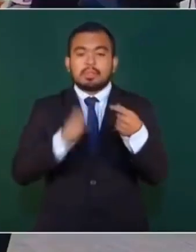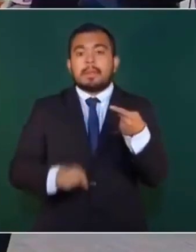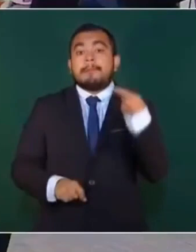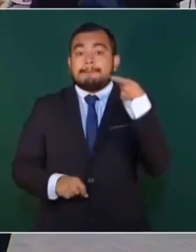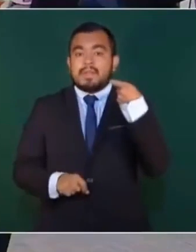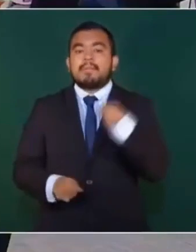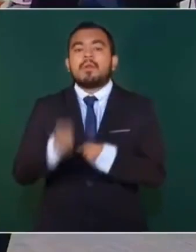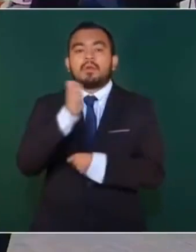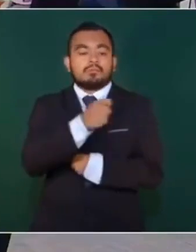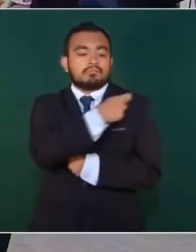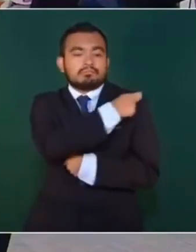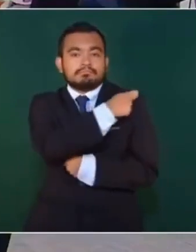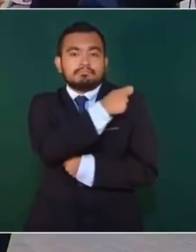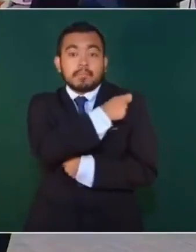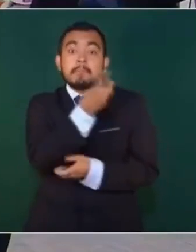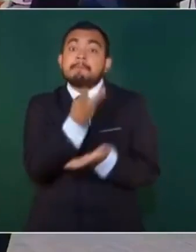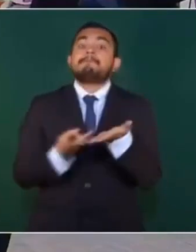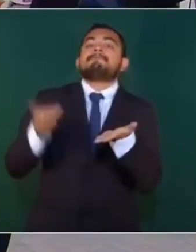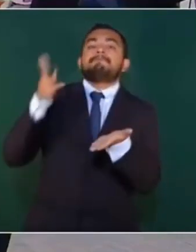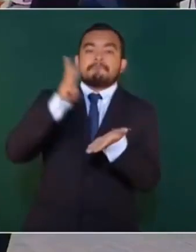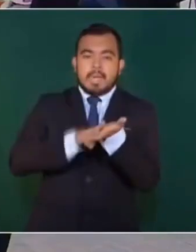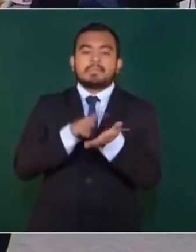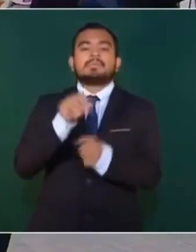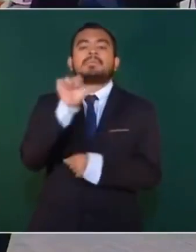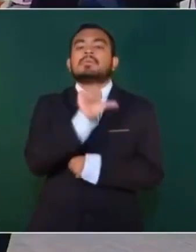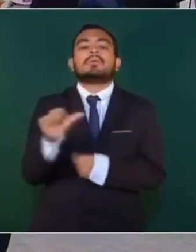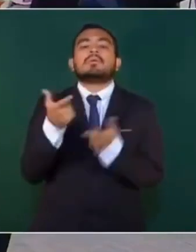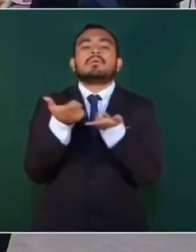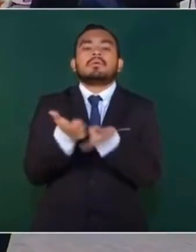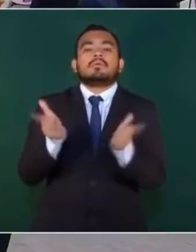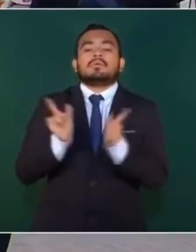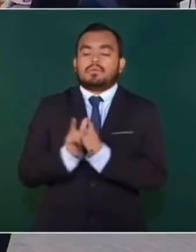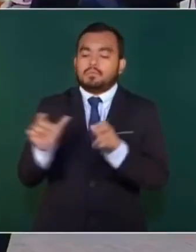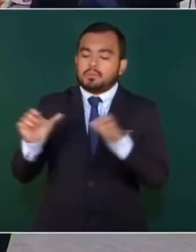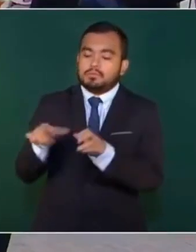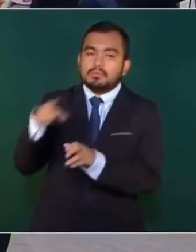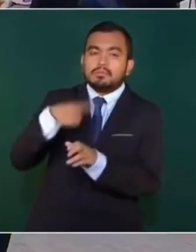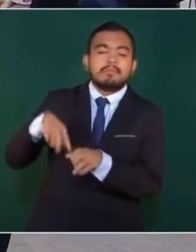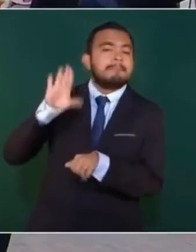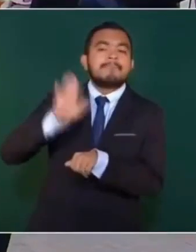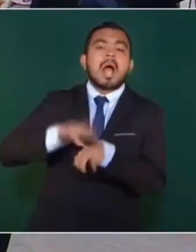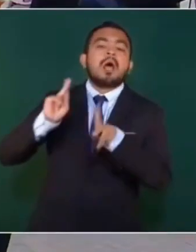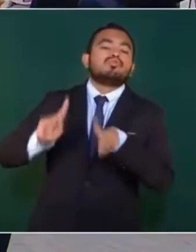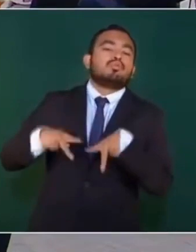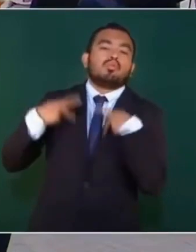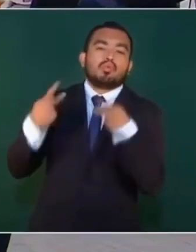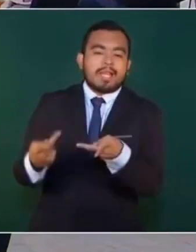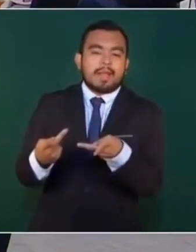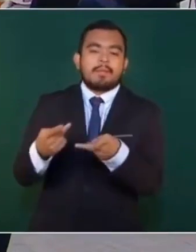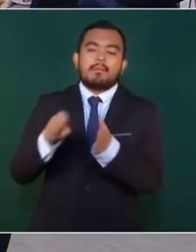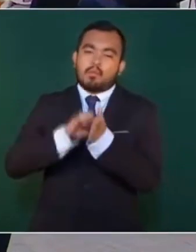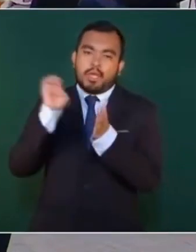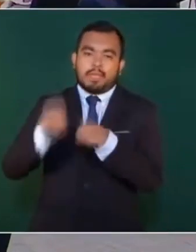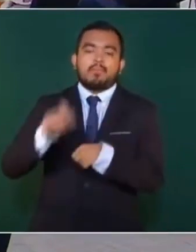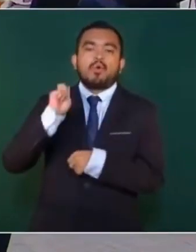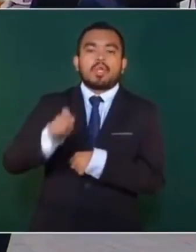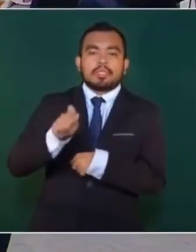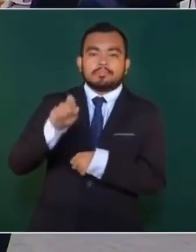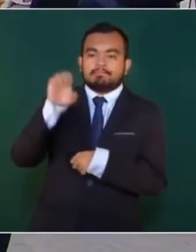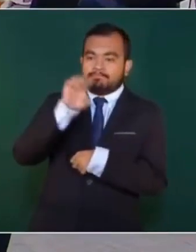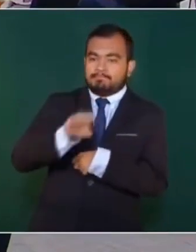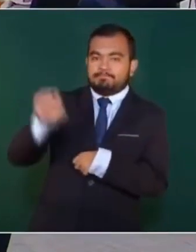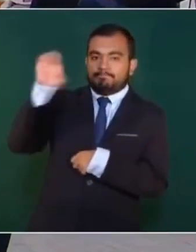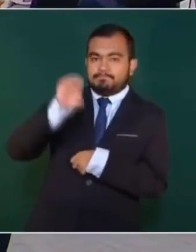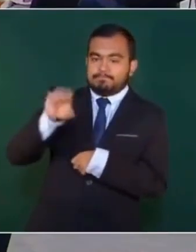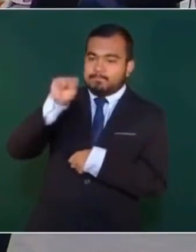deben enfocarse a grupos de la población que son más vulnerables, por ejemplo, personas adultas mayores o personas